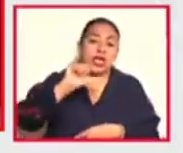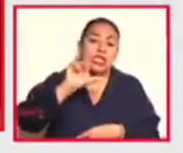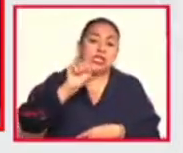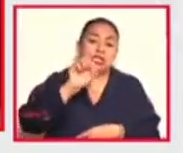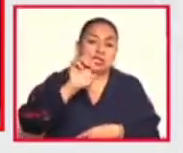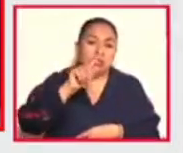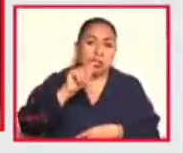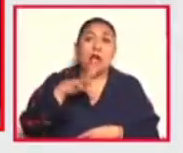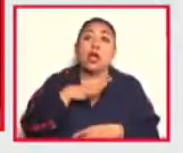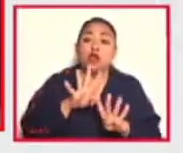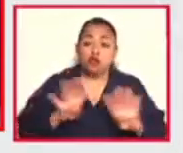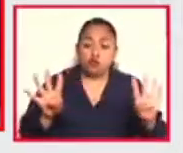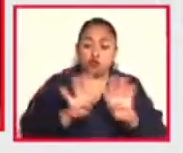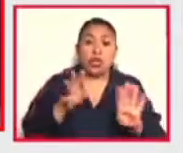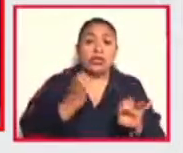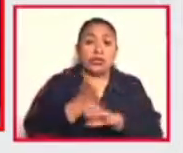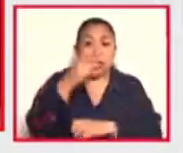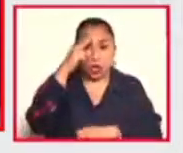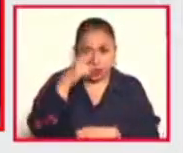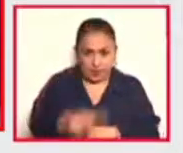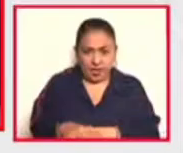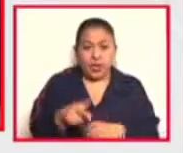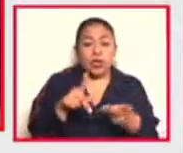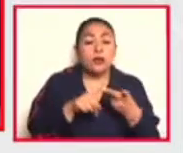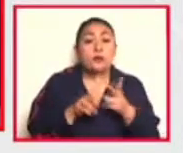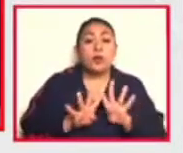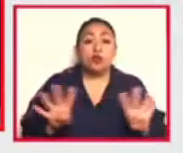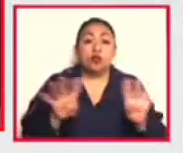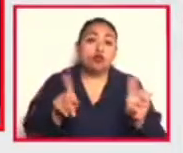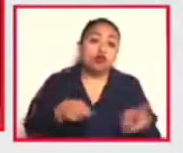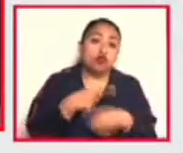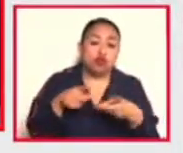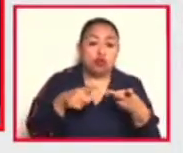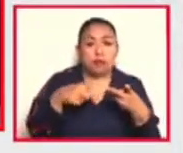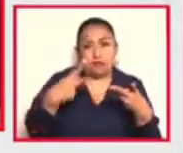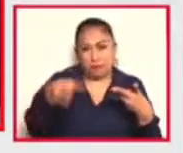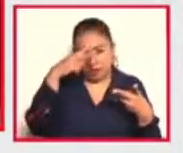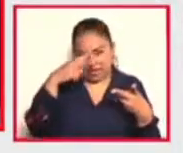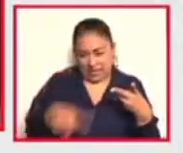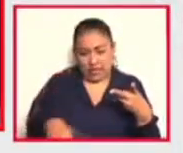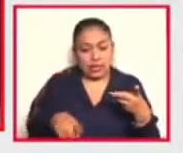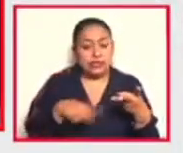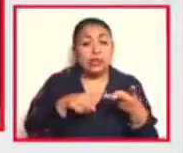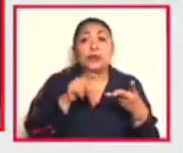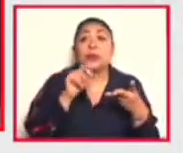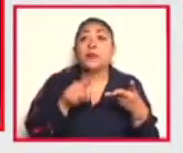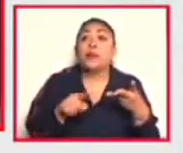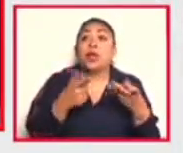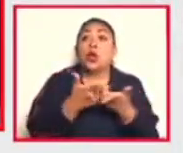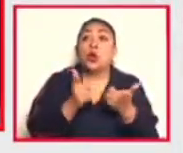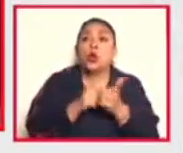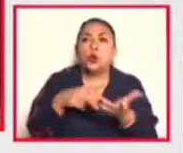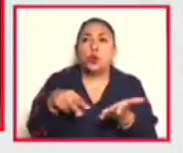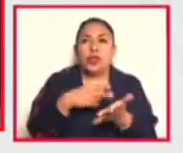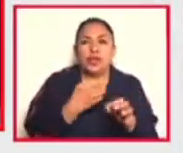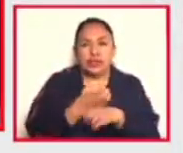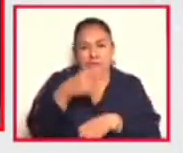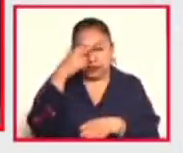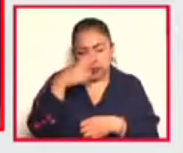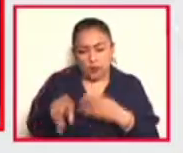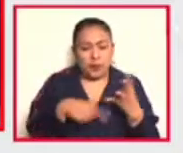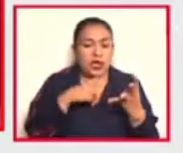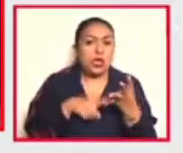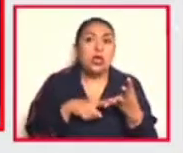del Estado de México, a la Orquesta Filarmónica Mexiquense, a la Compañía de Danza del Estado de México. Tenemos